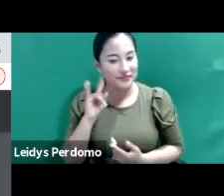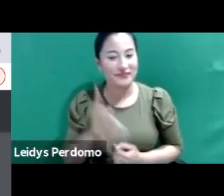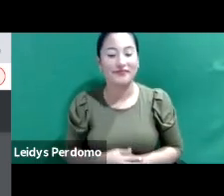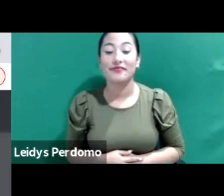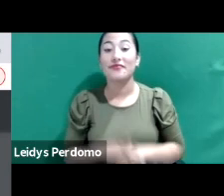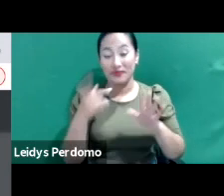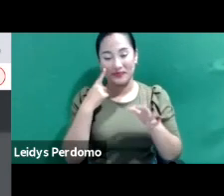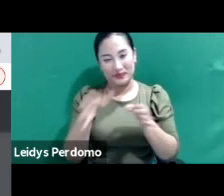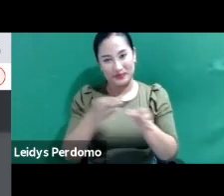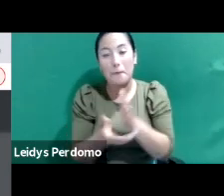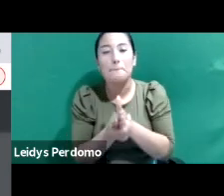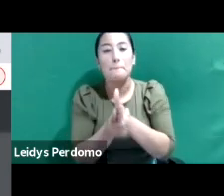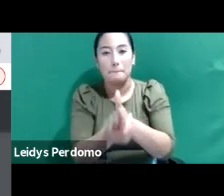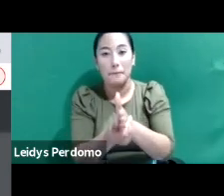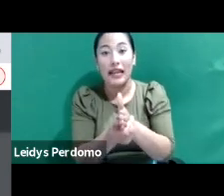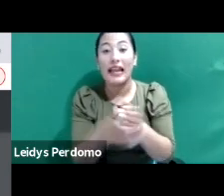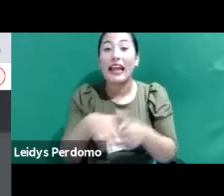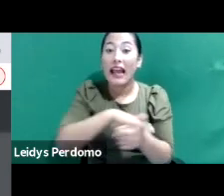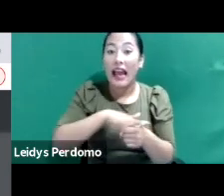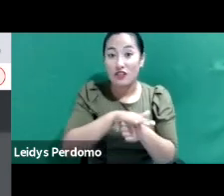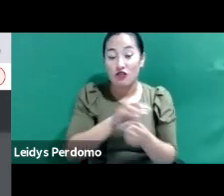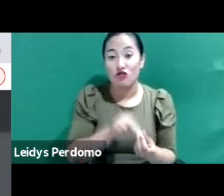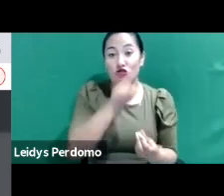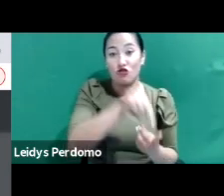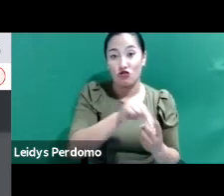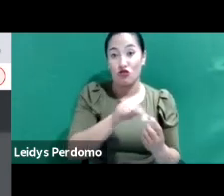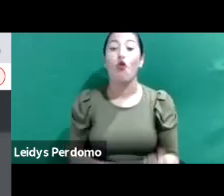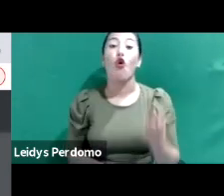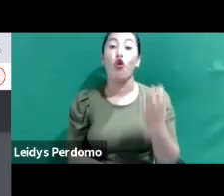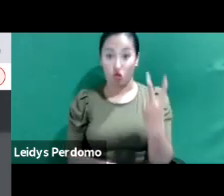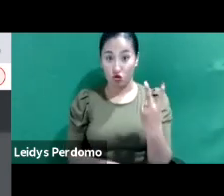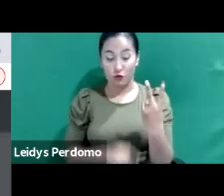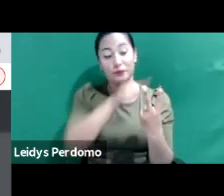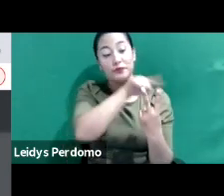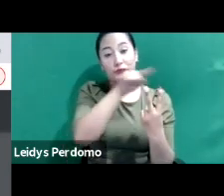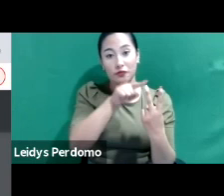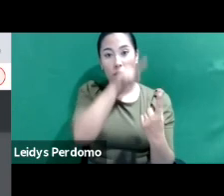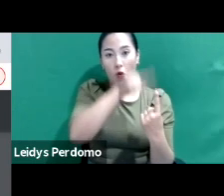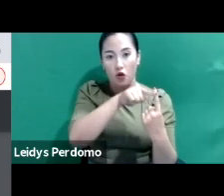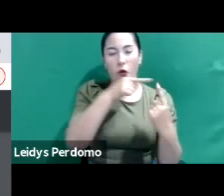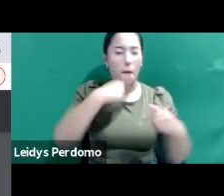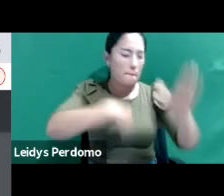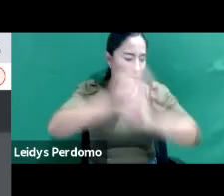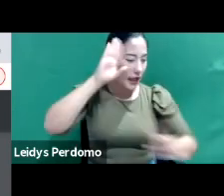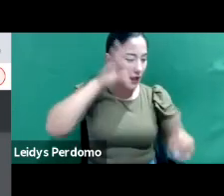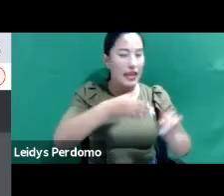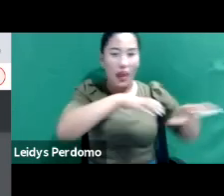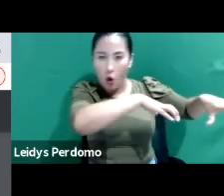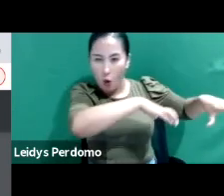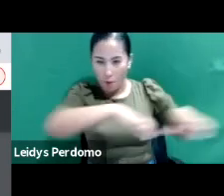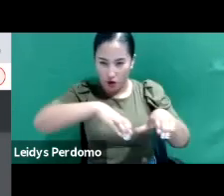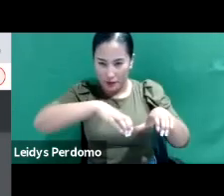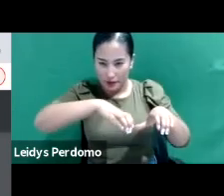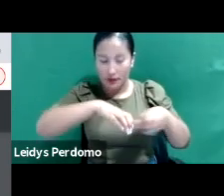de la metodología vamos a trabajar dos casos. Uno que va a tener más énfasis en problemas del comportamiento y el segundo caso que va a ser